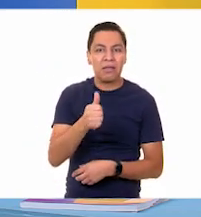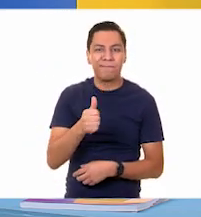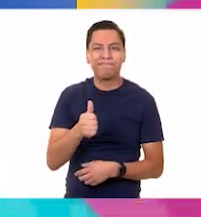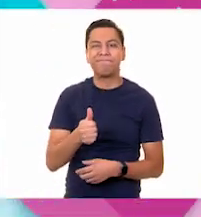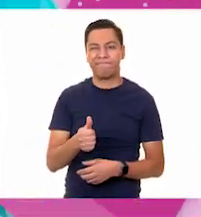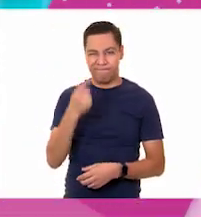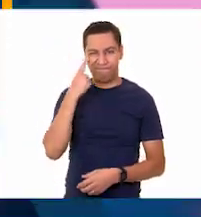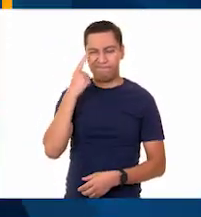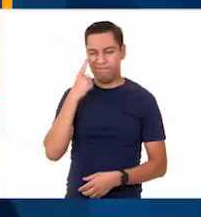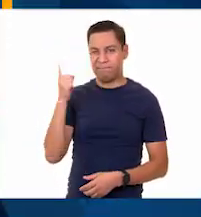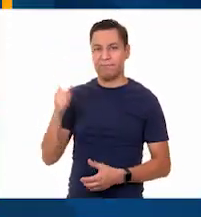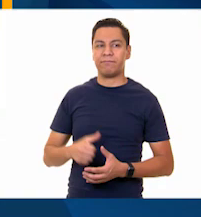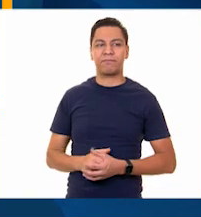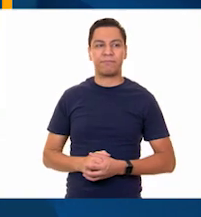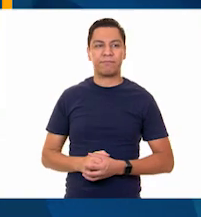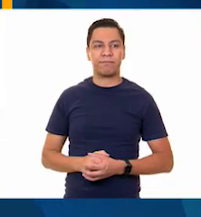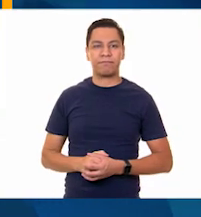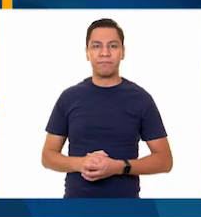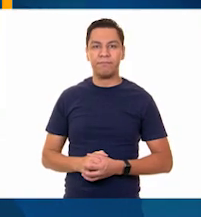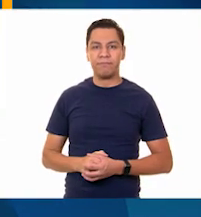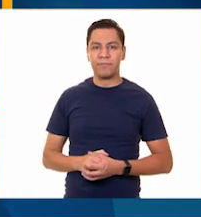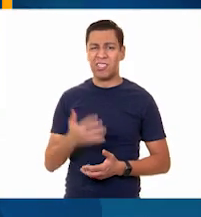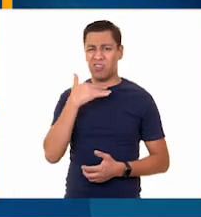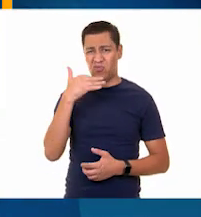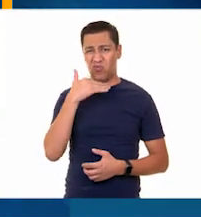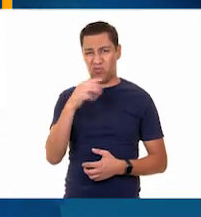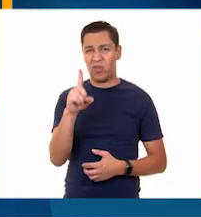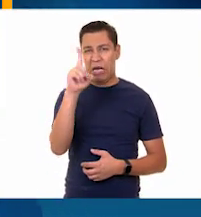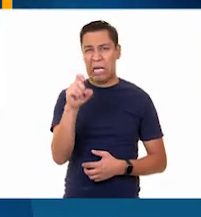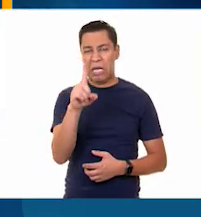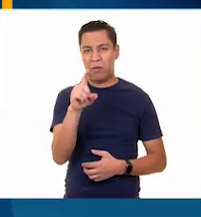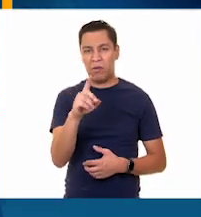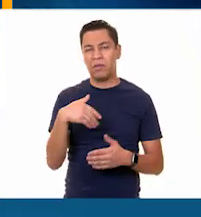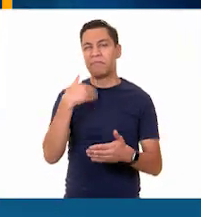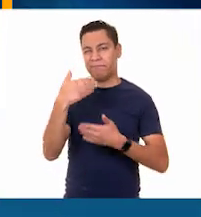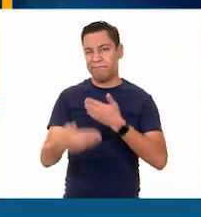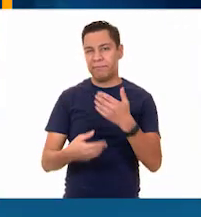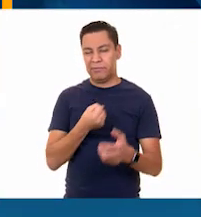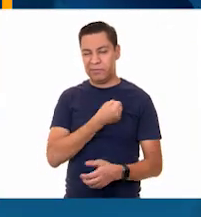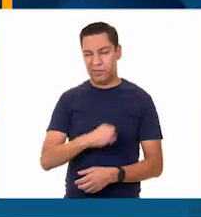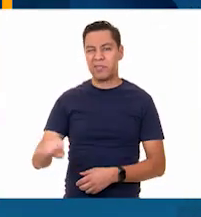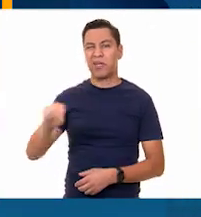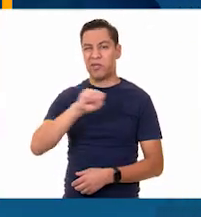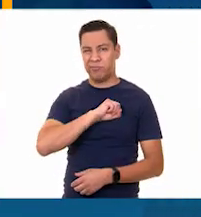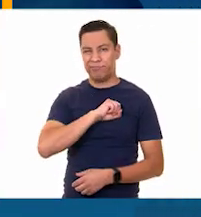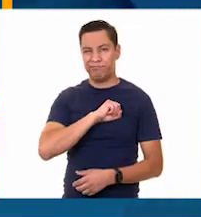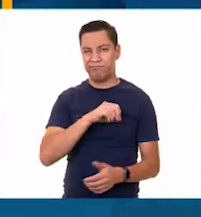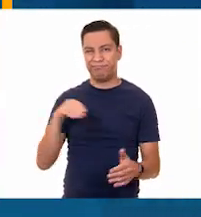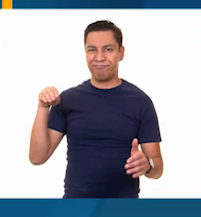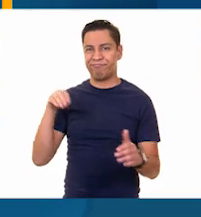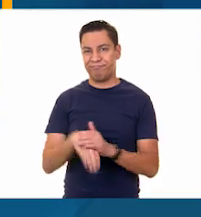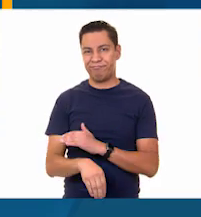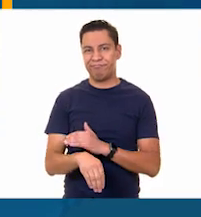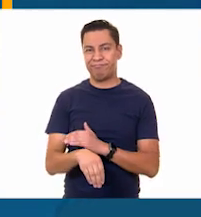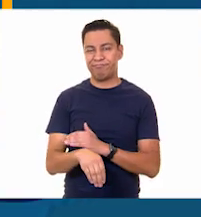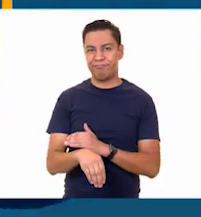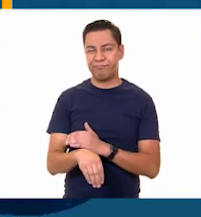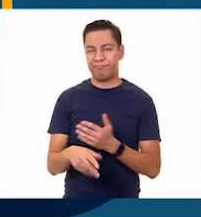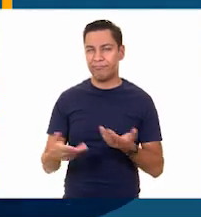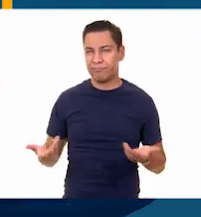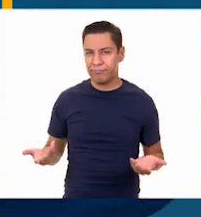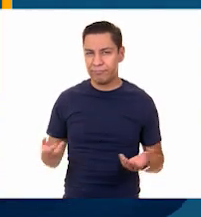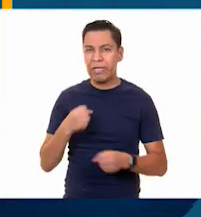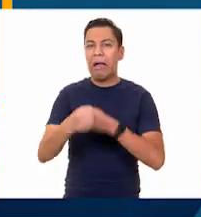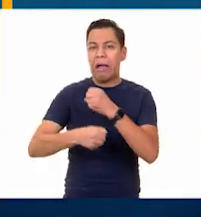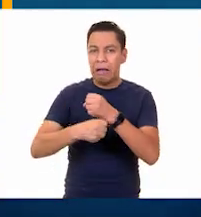del agua. La contaminación del agua tiene severos impactos en la salud de los ecosistemas y de las personas.